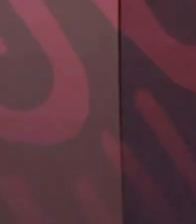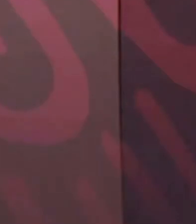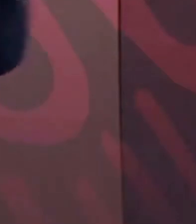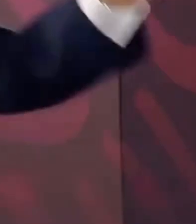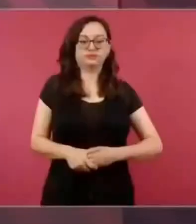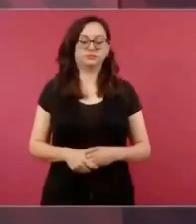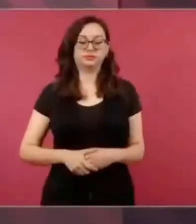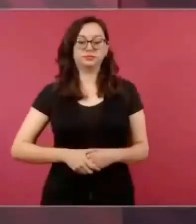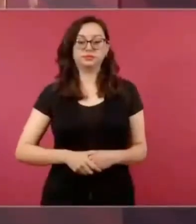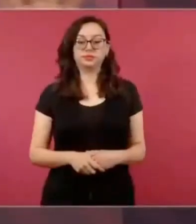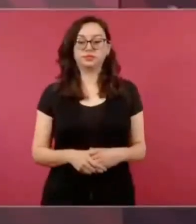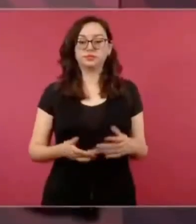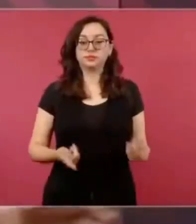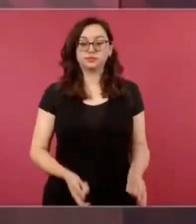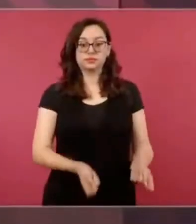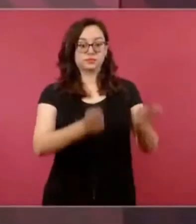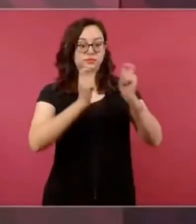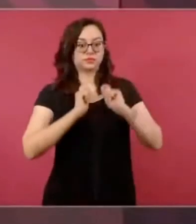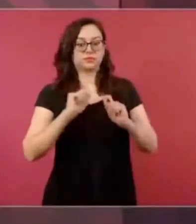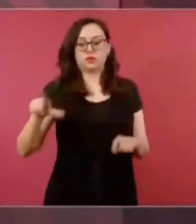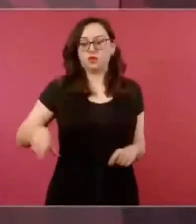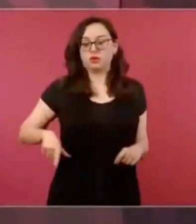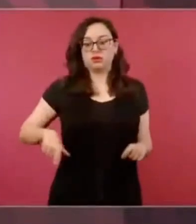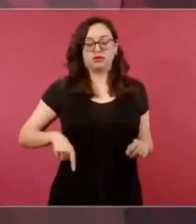no todo.